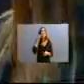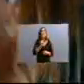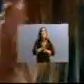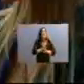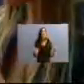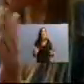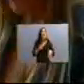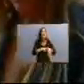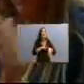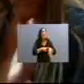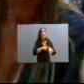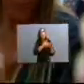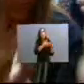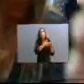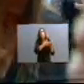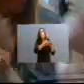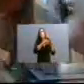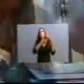Han transcurrido